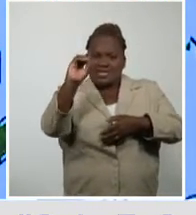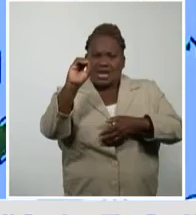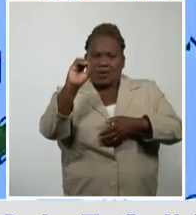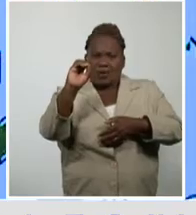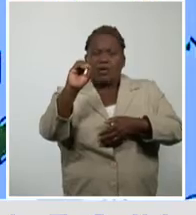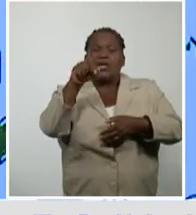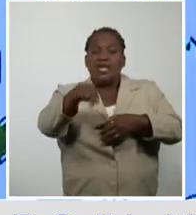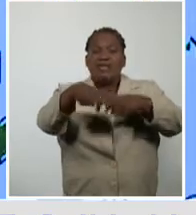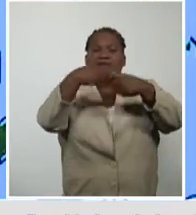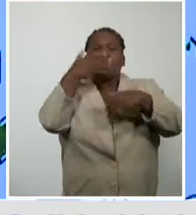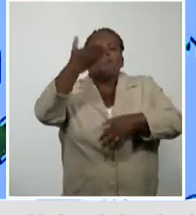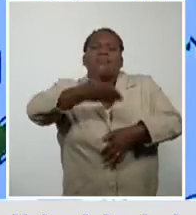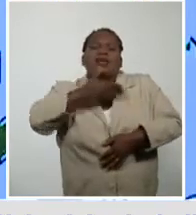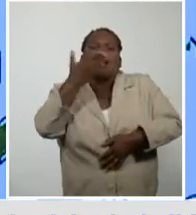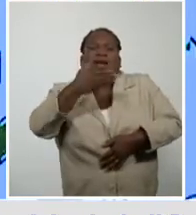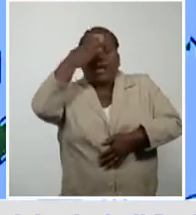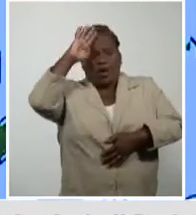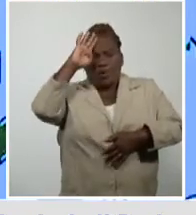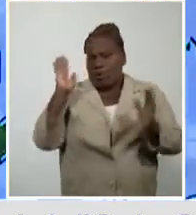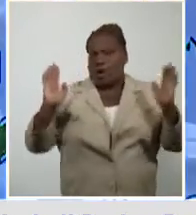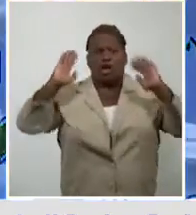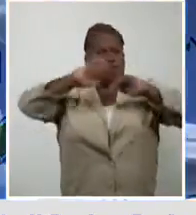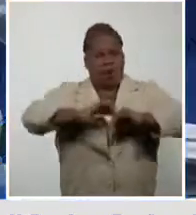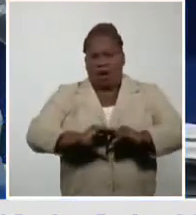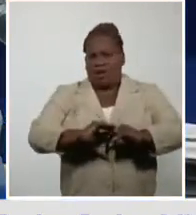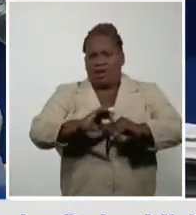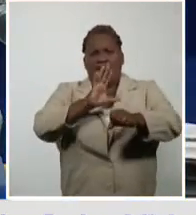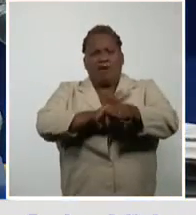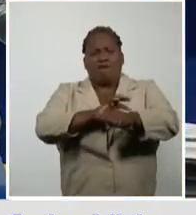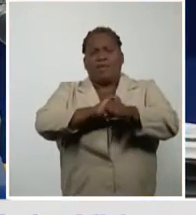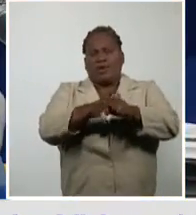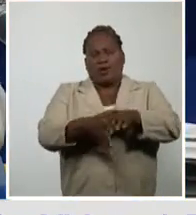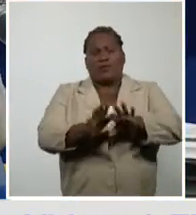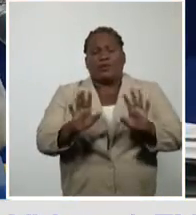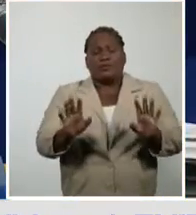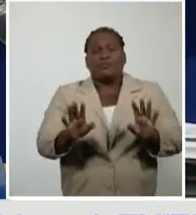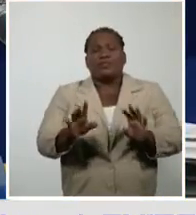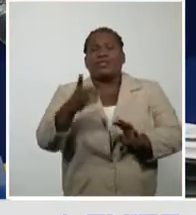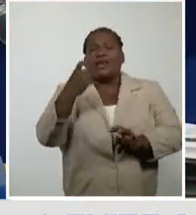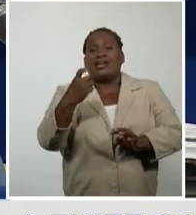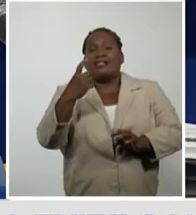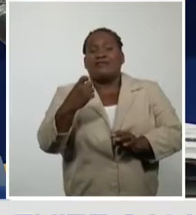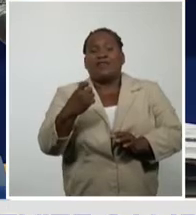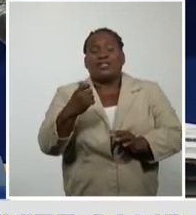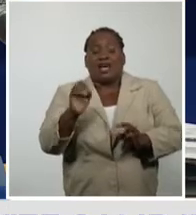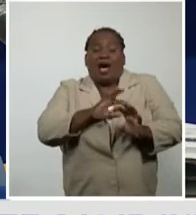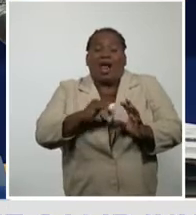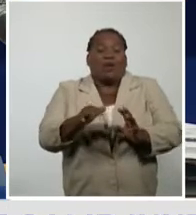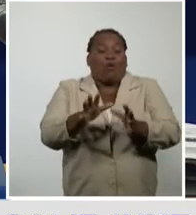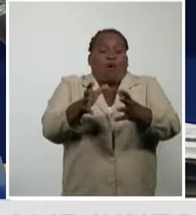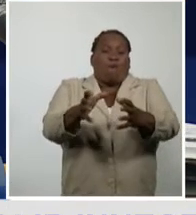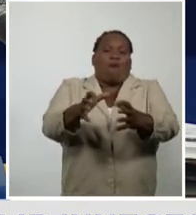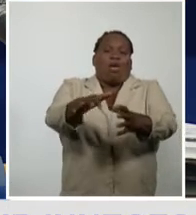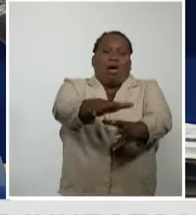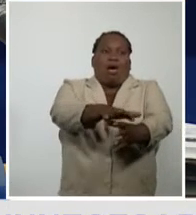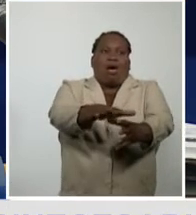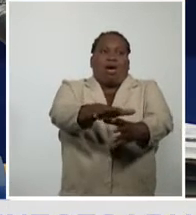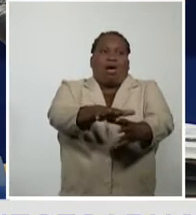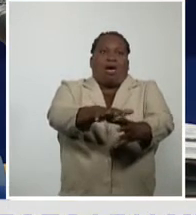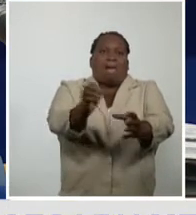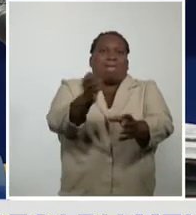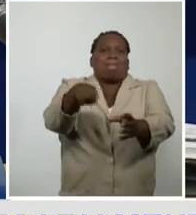de coronavirus? ¿Pudiera ser posible? Eso nos haría falta una bola mágica, ¿no?, para preguntarle la